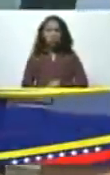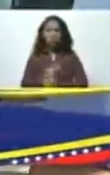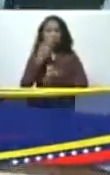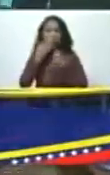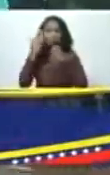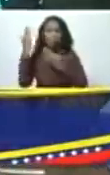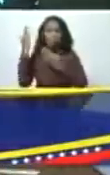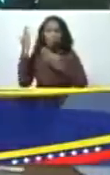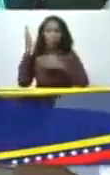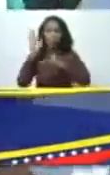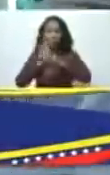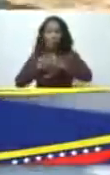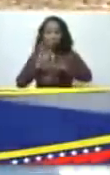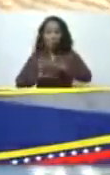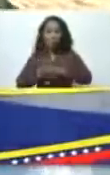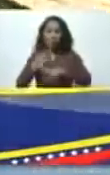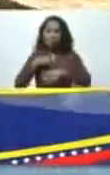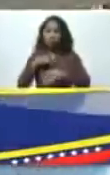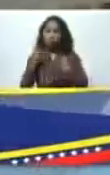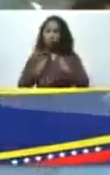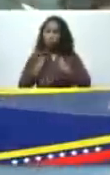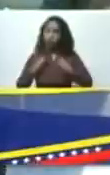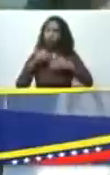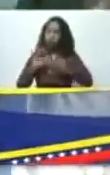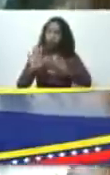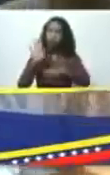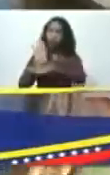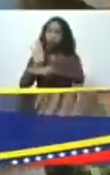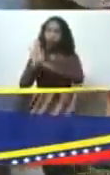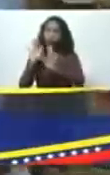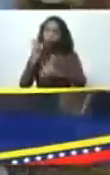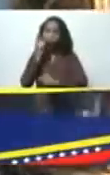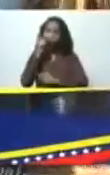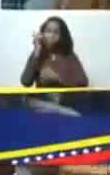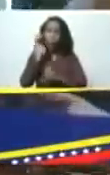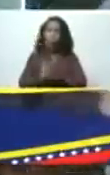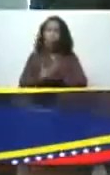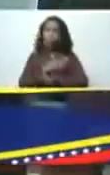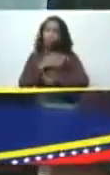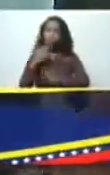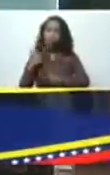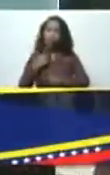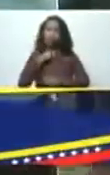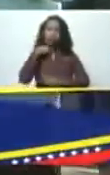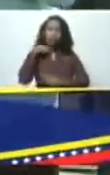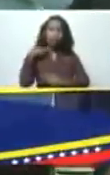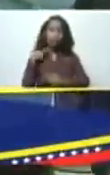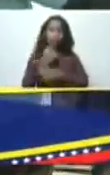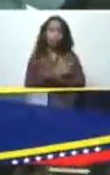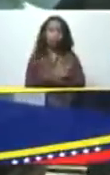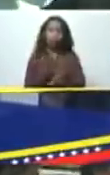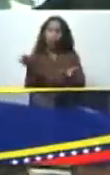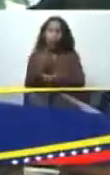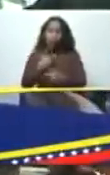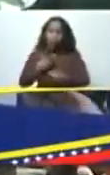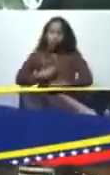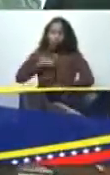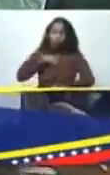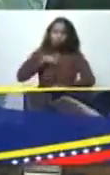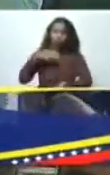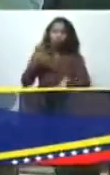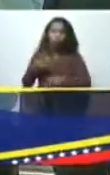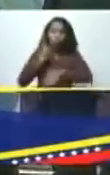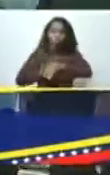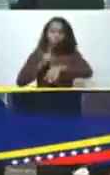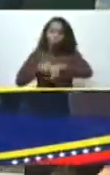Mira, ¿para qué pasó? Estamos en vivo. El hombre quiere montarse, ¿vale? ¿Ah? Estamos en